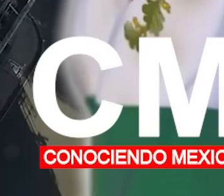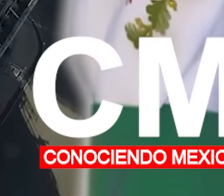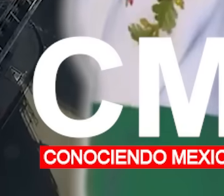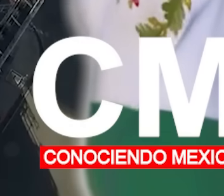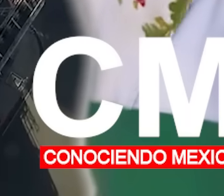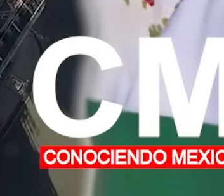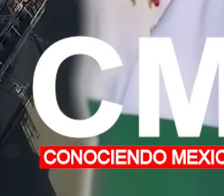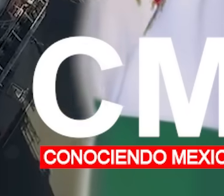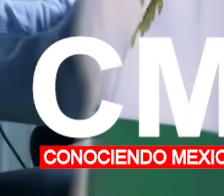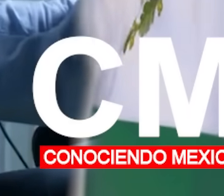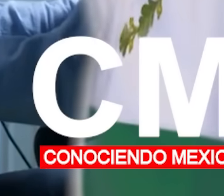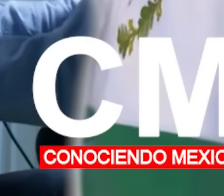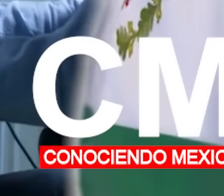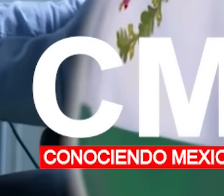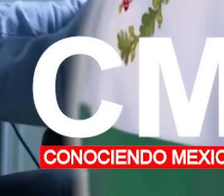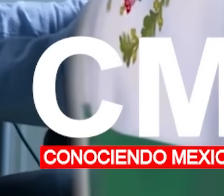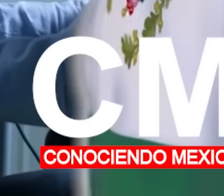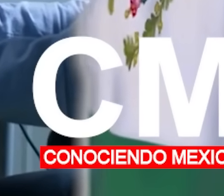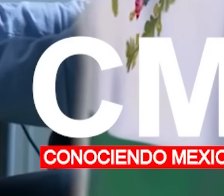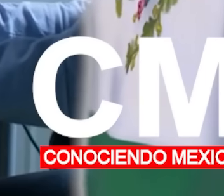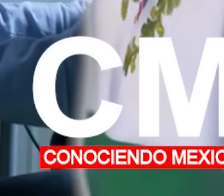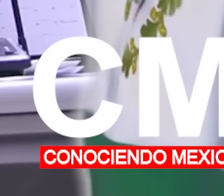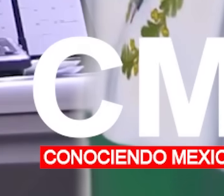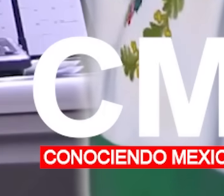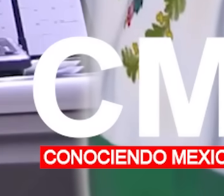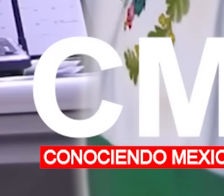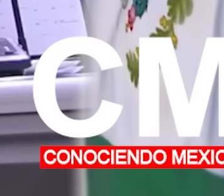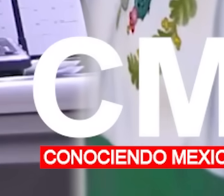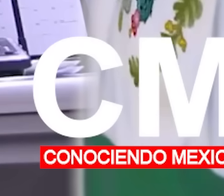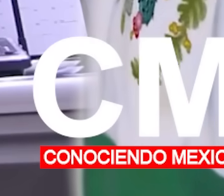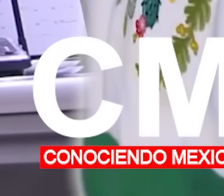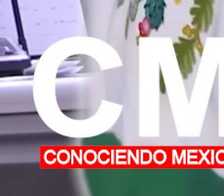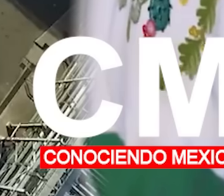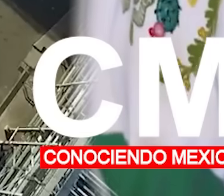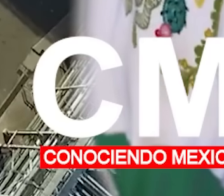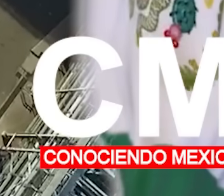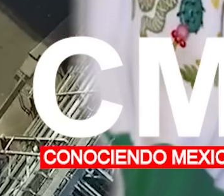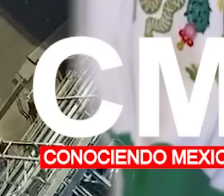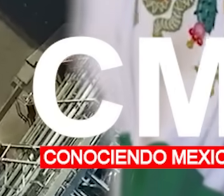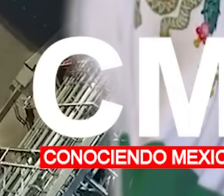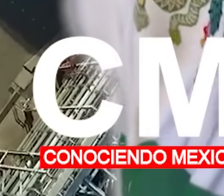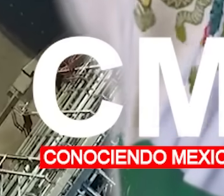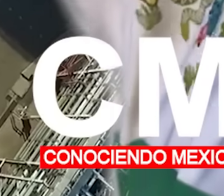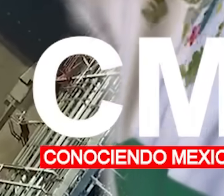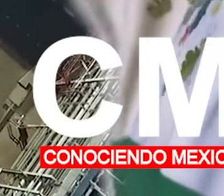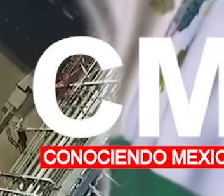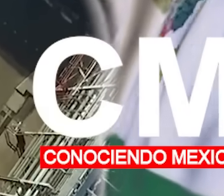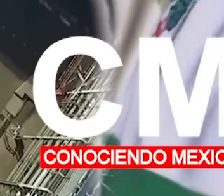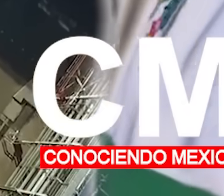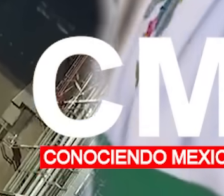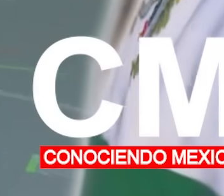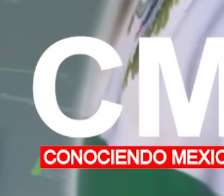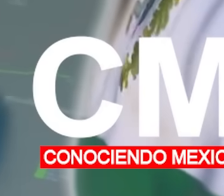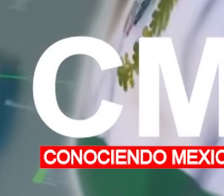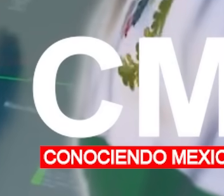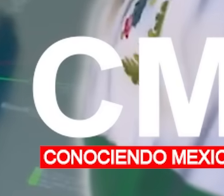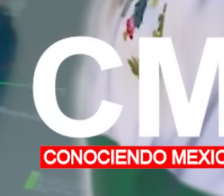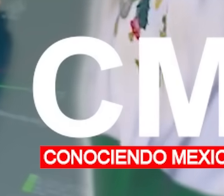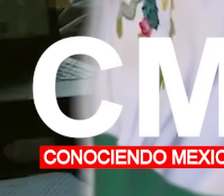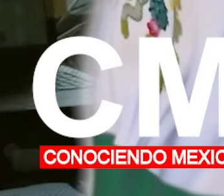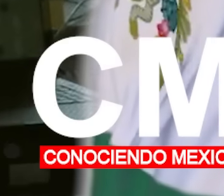son eléctrica y electrónica, semiconductores, automotriz, electromovilidad, autopartes y equipo de